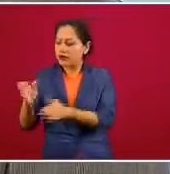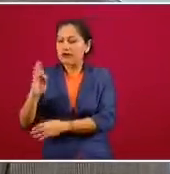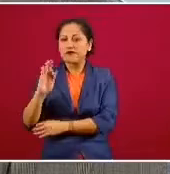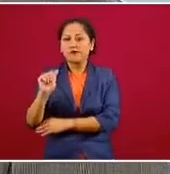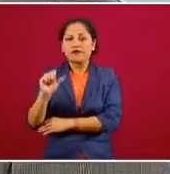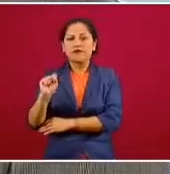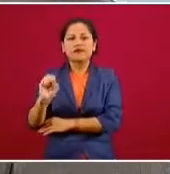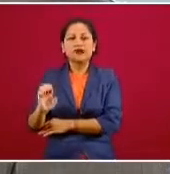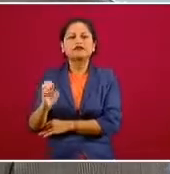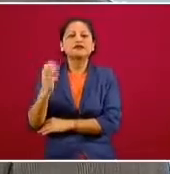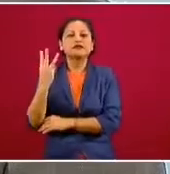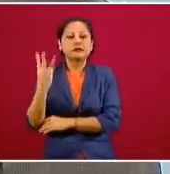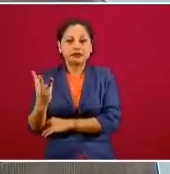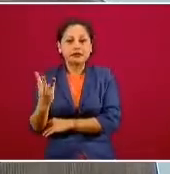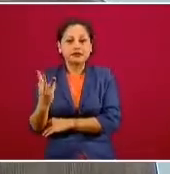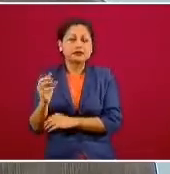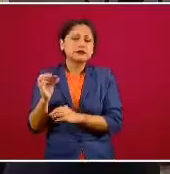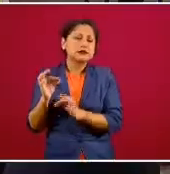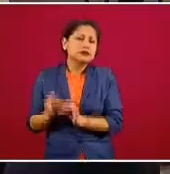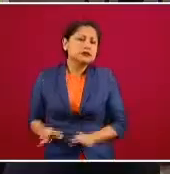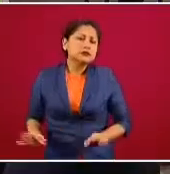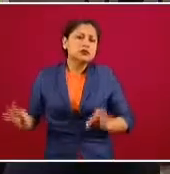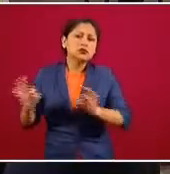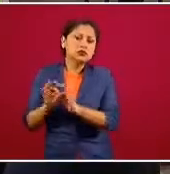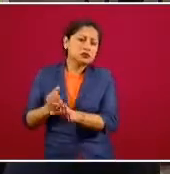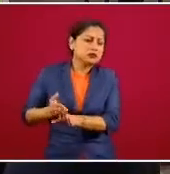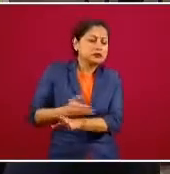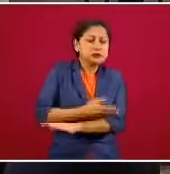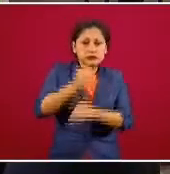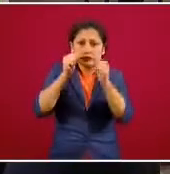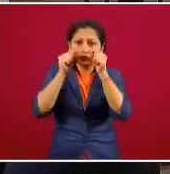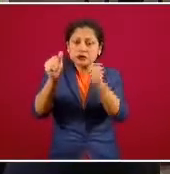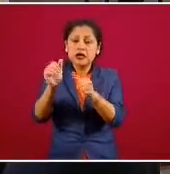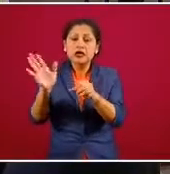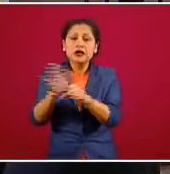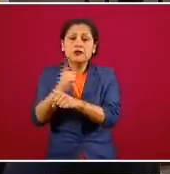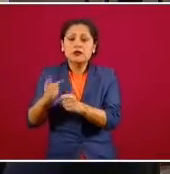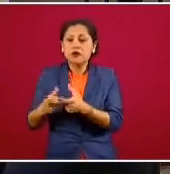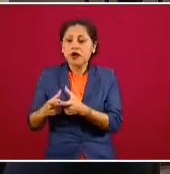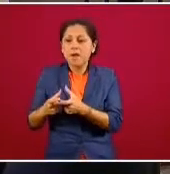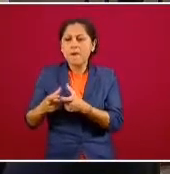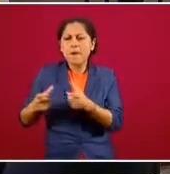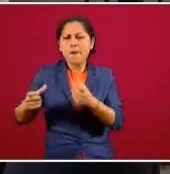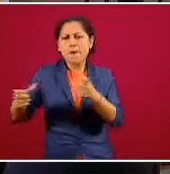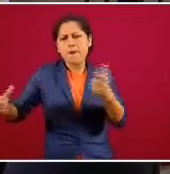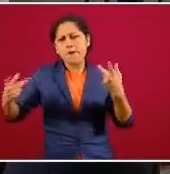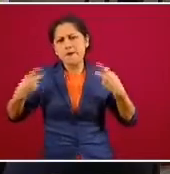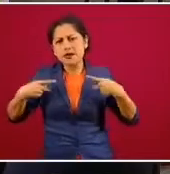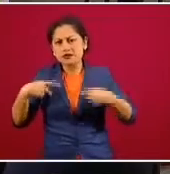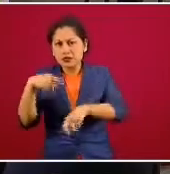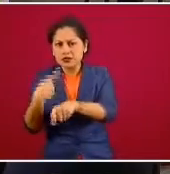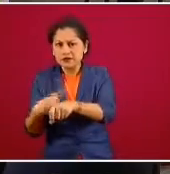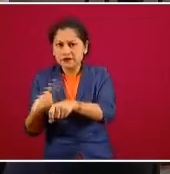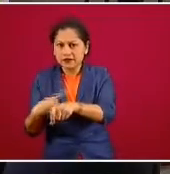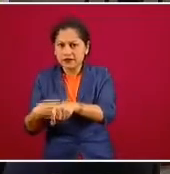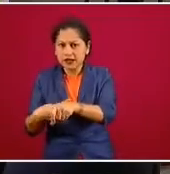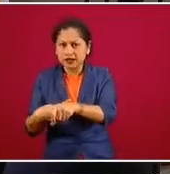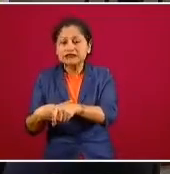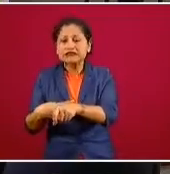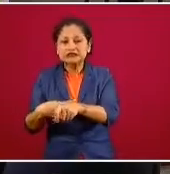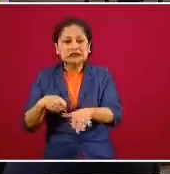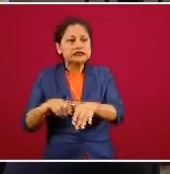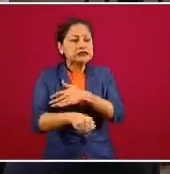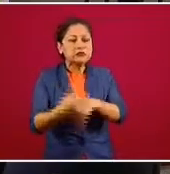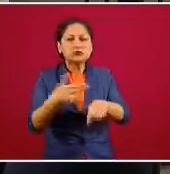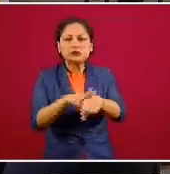riesgo de que se rebase la capacidad instalada o adaptada de un sistema de salud y entonces no haya